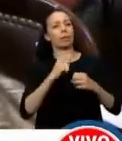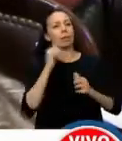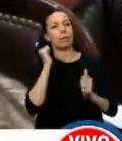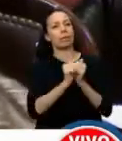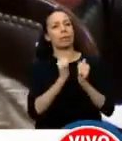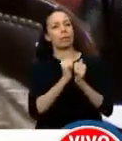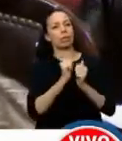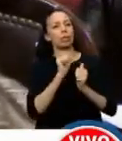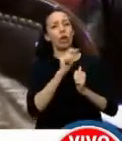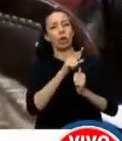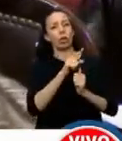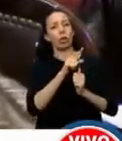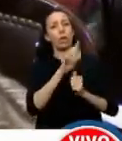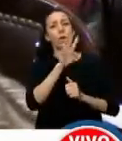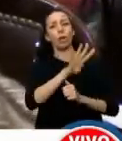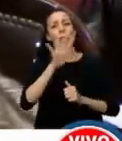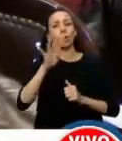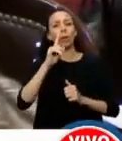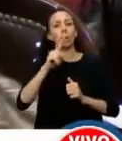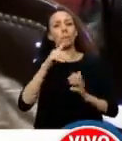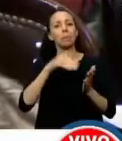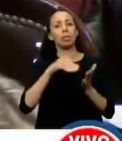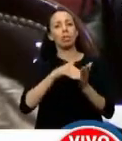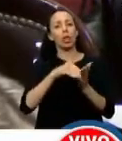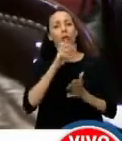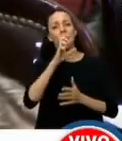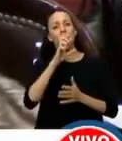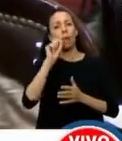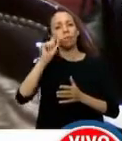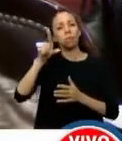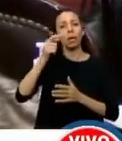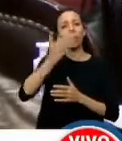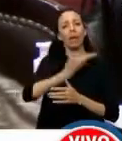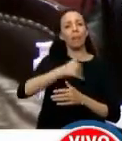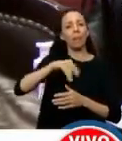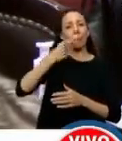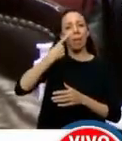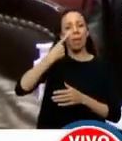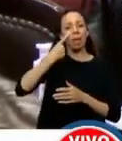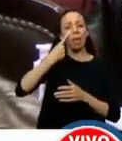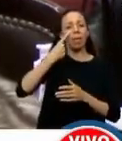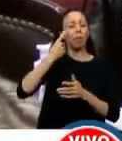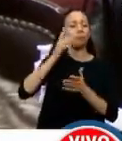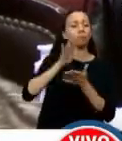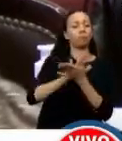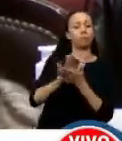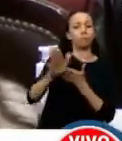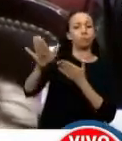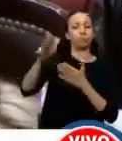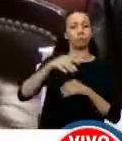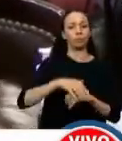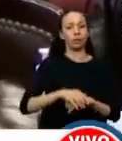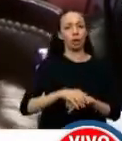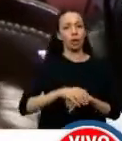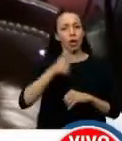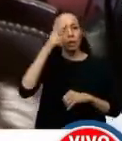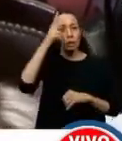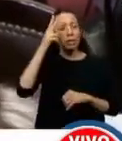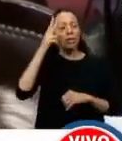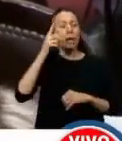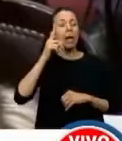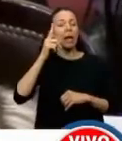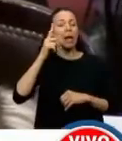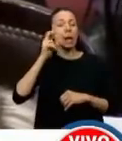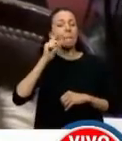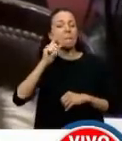Frente de Todos, que son los comentarios de la vicepresidenta sobre el ataque que padeció. ¿Cuál es tu posicionamiento en lo personal, también desde Patria Grande?